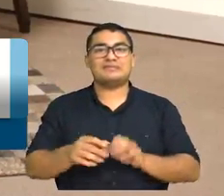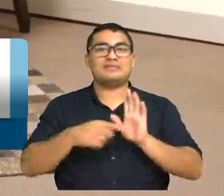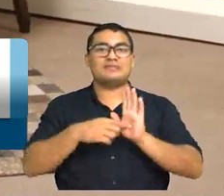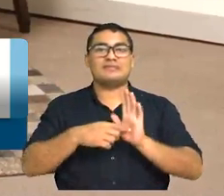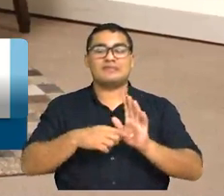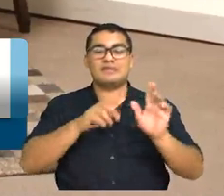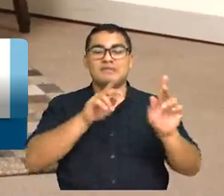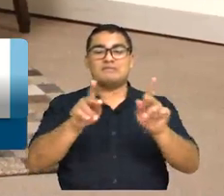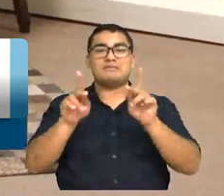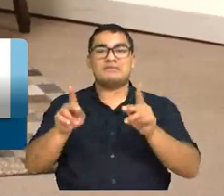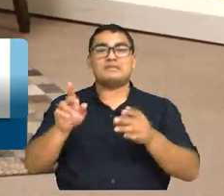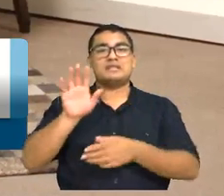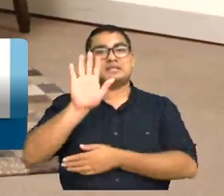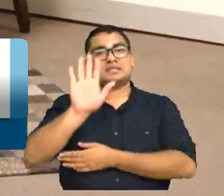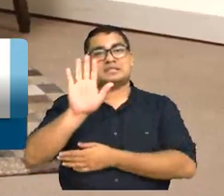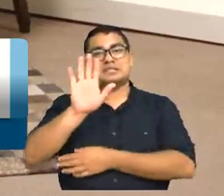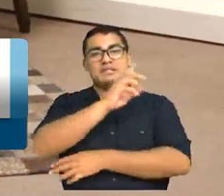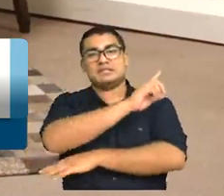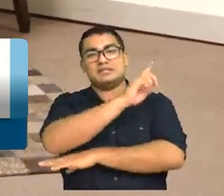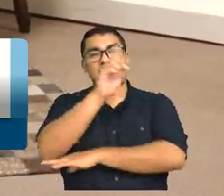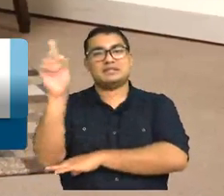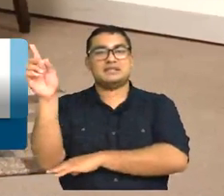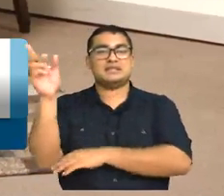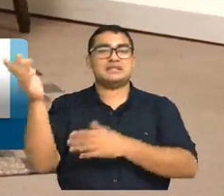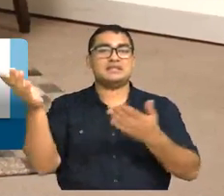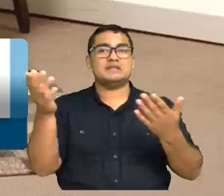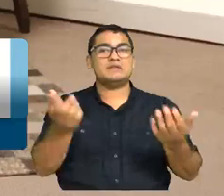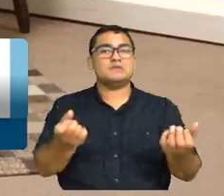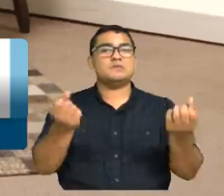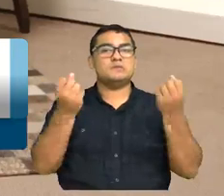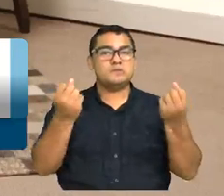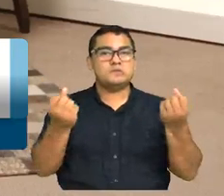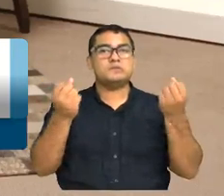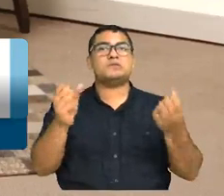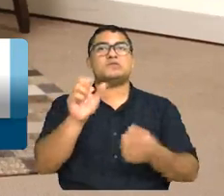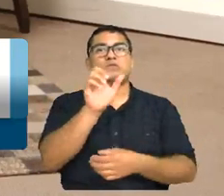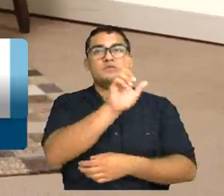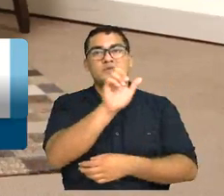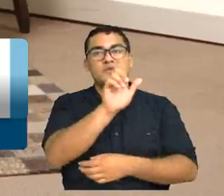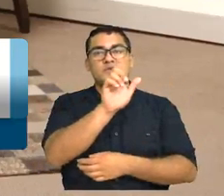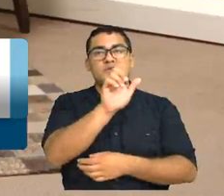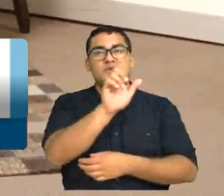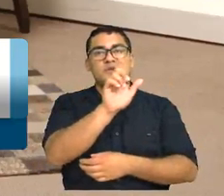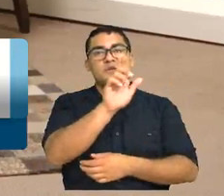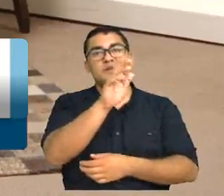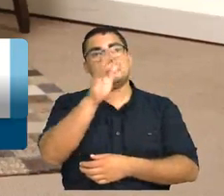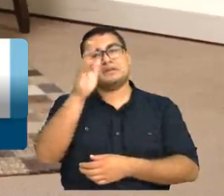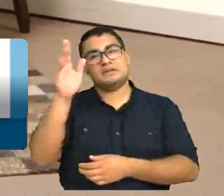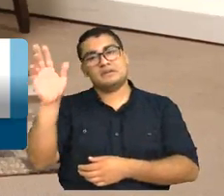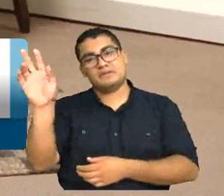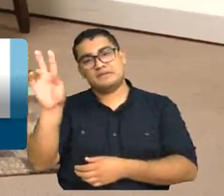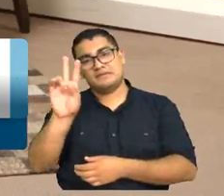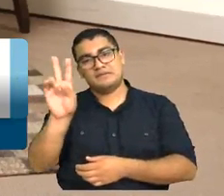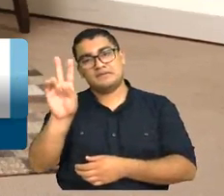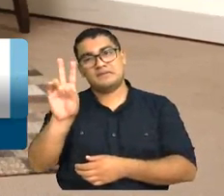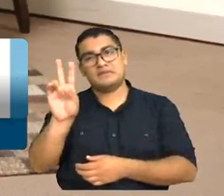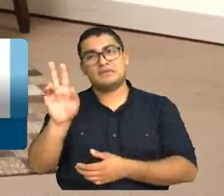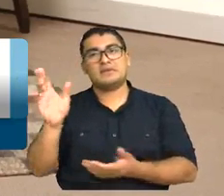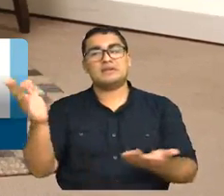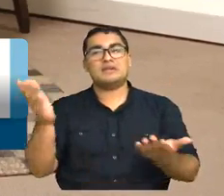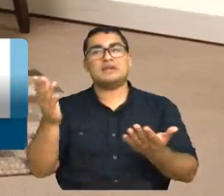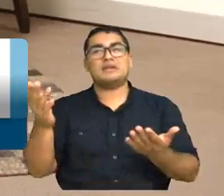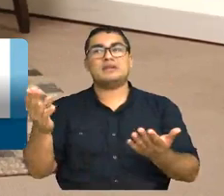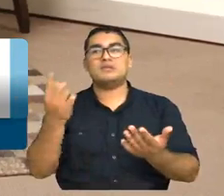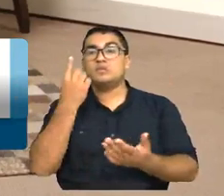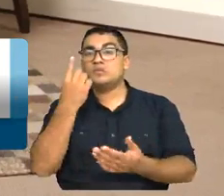5 días ir al gimnasio, ¿no? Solo llegó lunes y viernes, y piensa que los demás días lo va a hacer